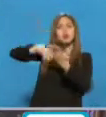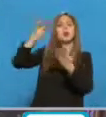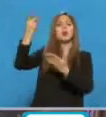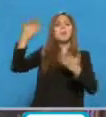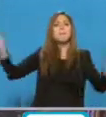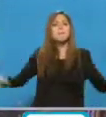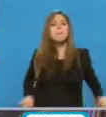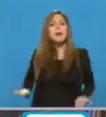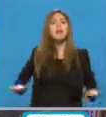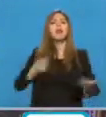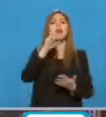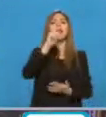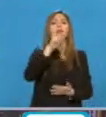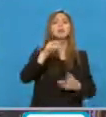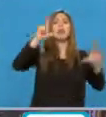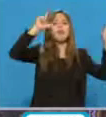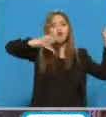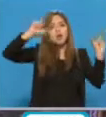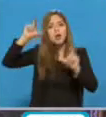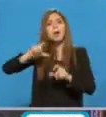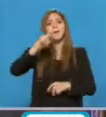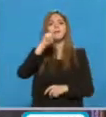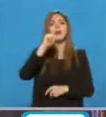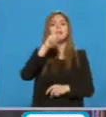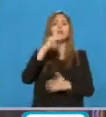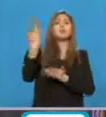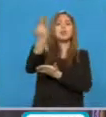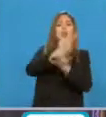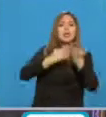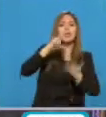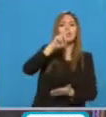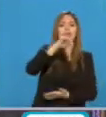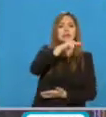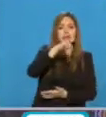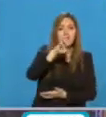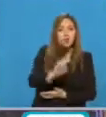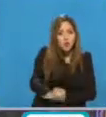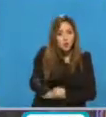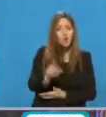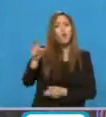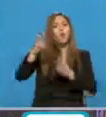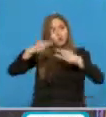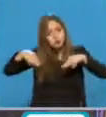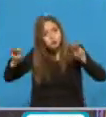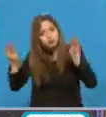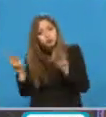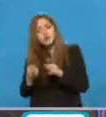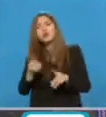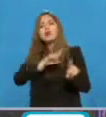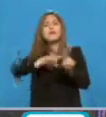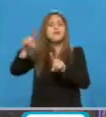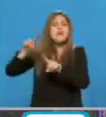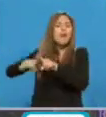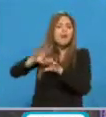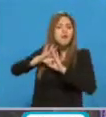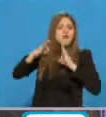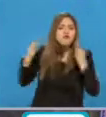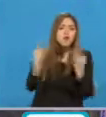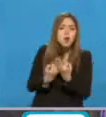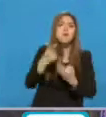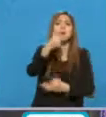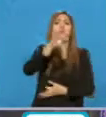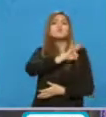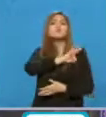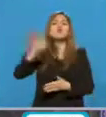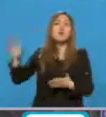visuales, patrimonio, fotografía, diseño en todas sus expresiones, en música también en cualquiera de sus expresiones, pueden